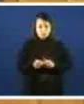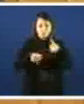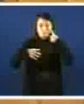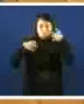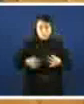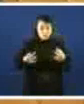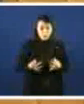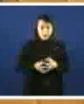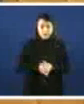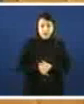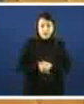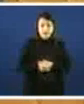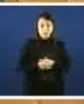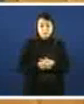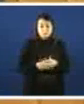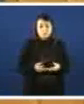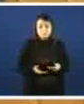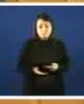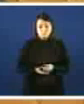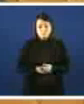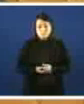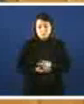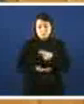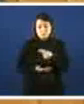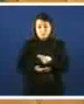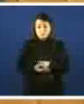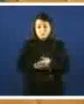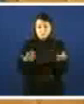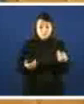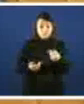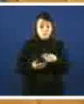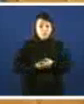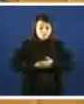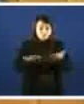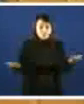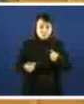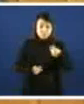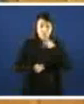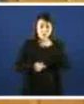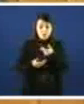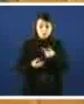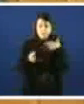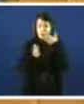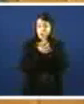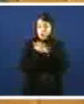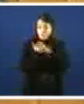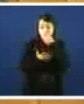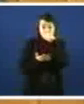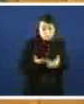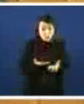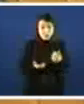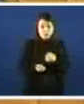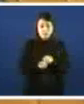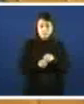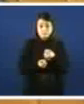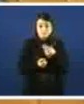Confío en que se recoñeza que por unha vez, por lo menos na oposición, pois cuidamos as formas, e non fixemos disparates, nin todos os que nos bendecindo, que non